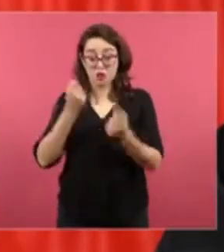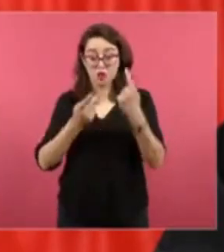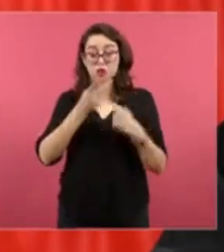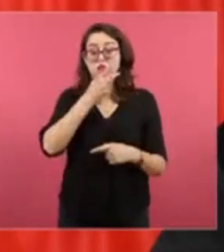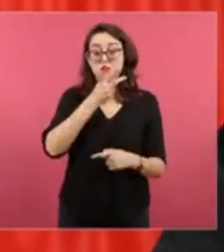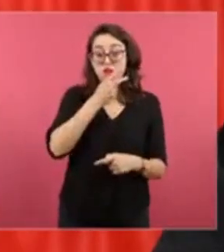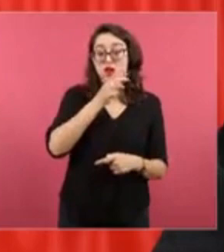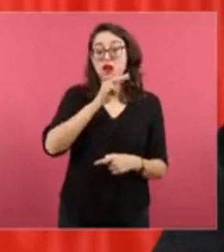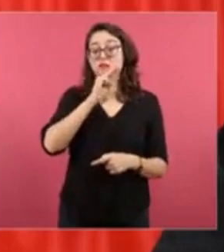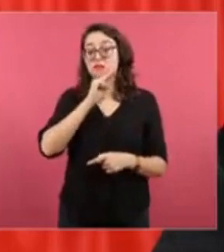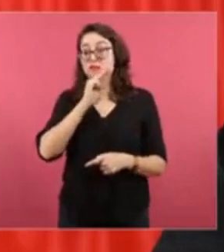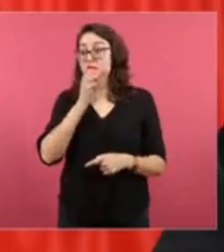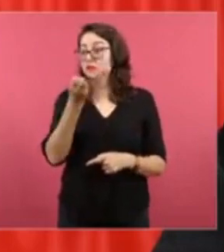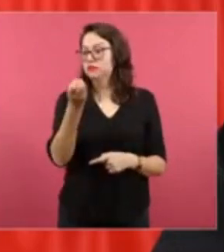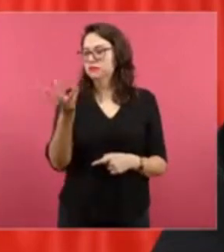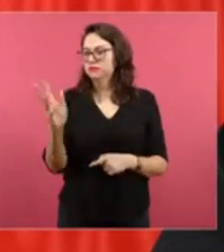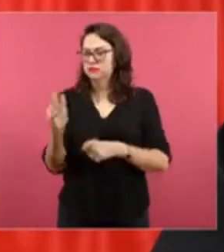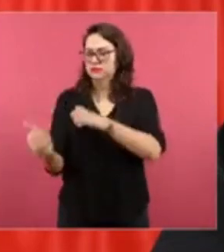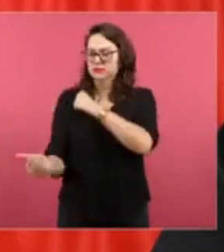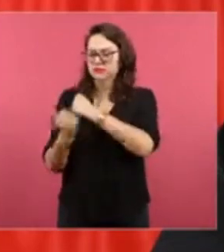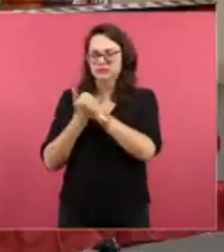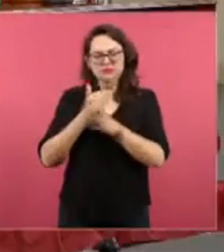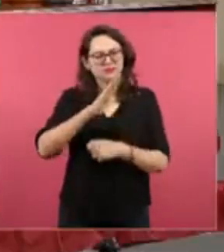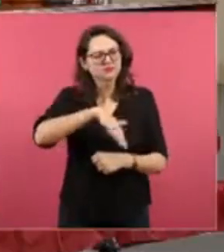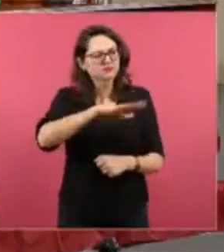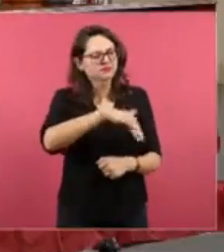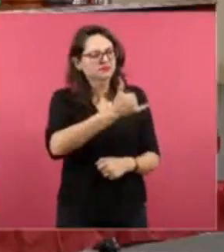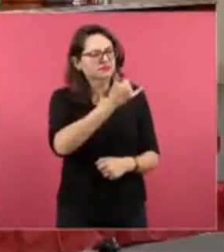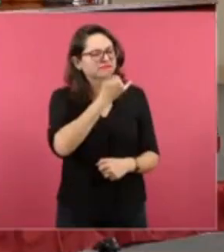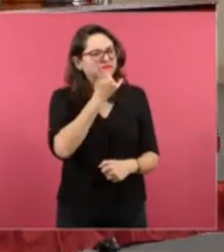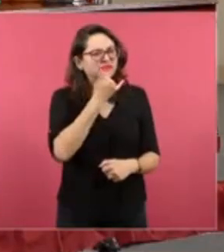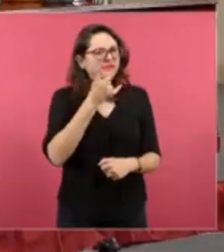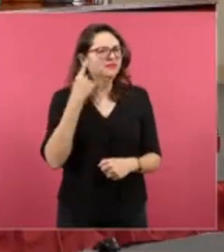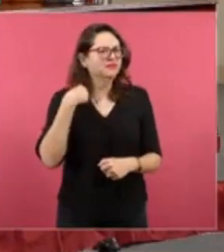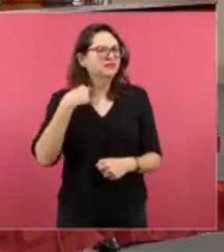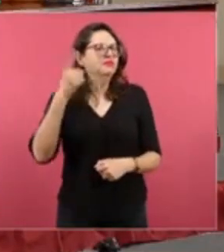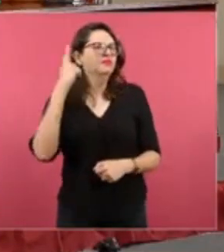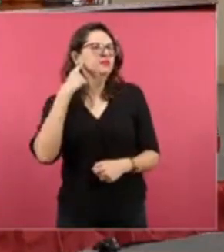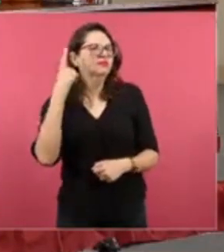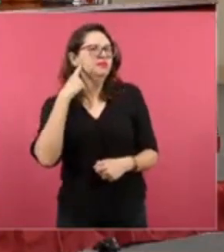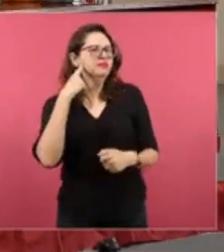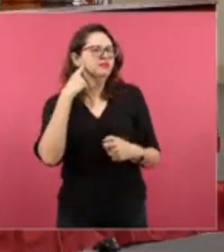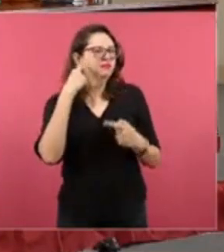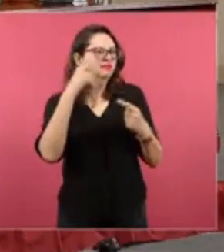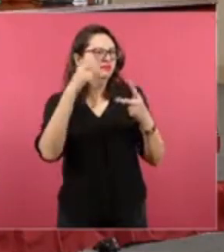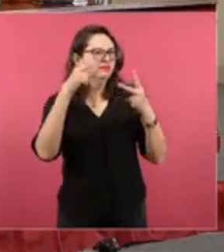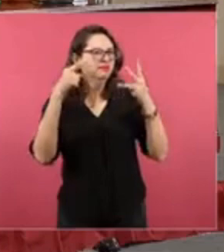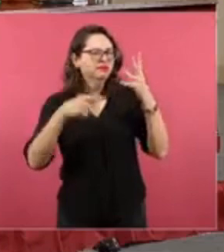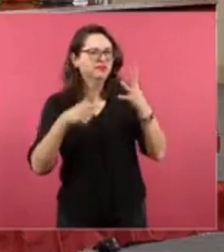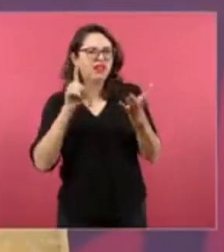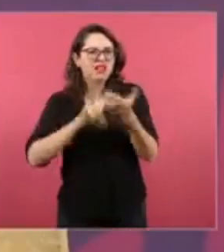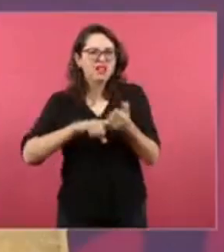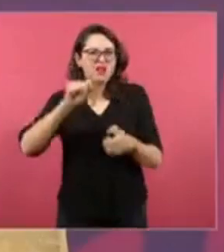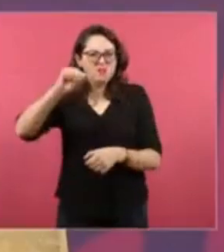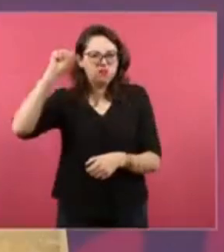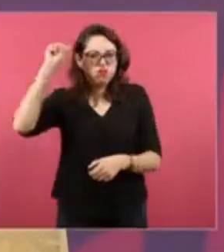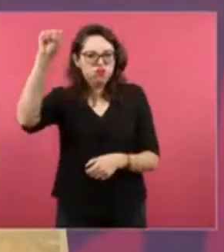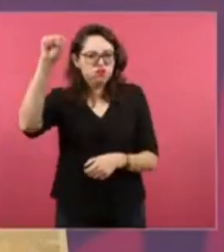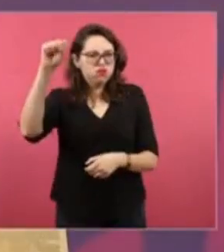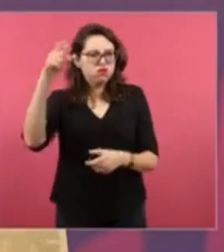donde yo vivo me han dicho, oiga maestro, ¿por qué dicen eso? ¿Por qué dicen que el comunismo es ya bien